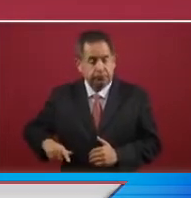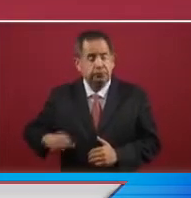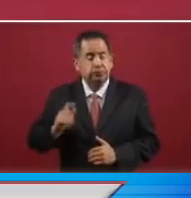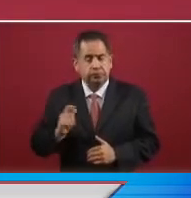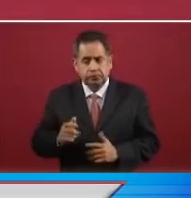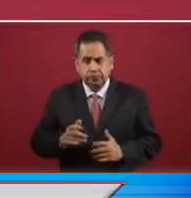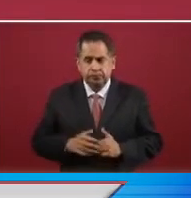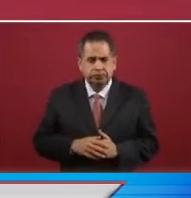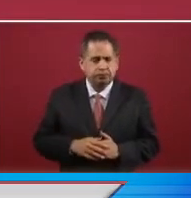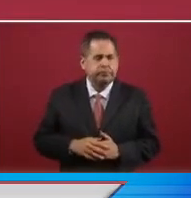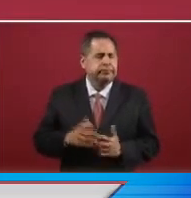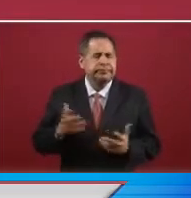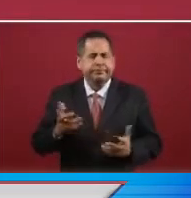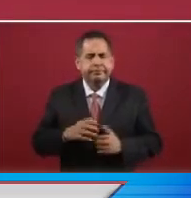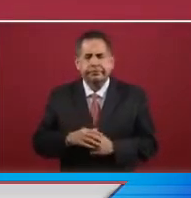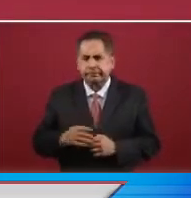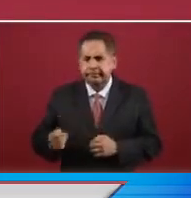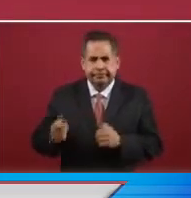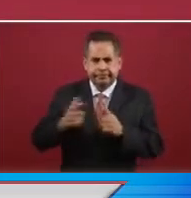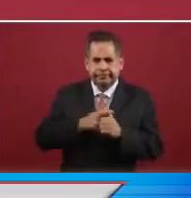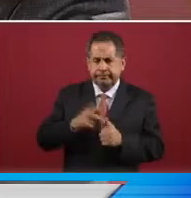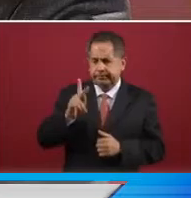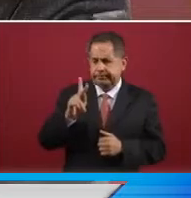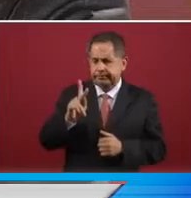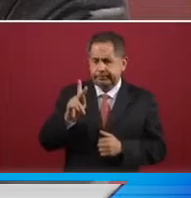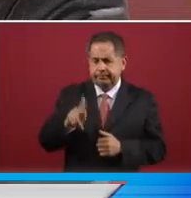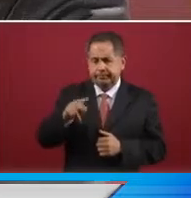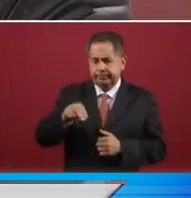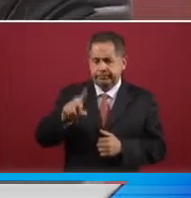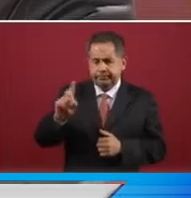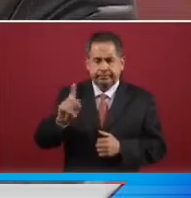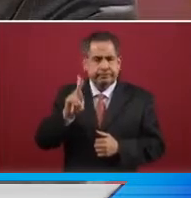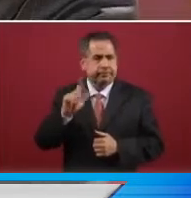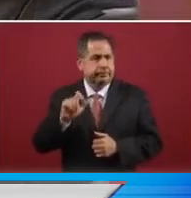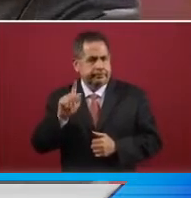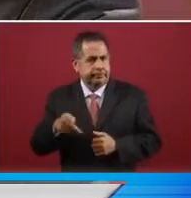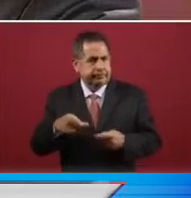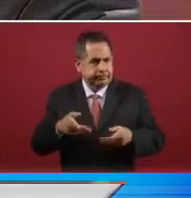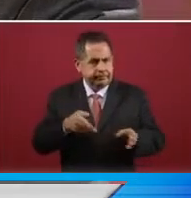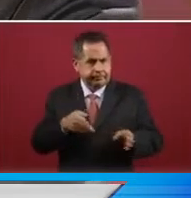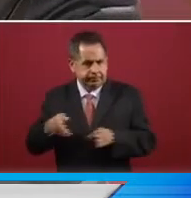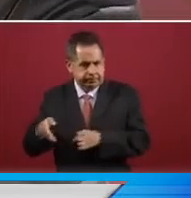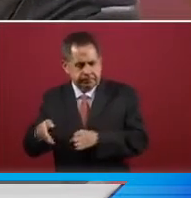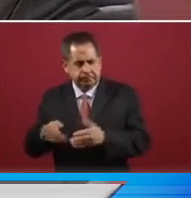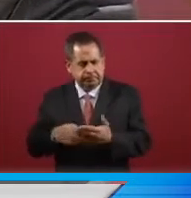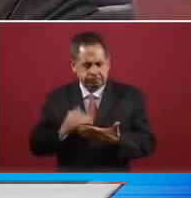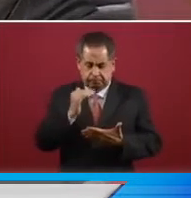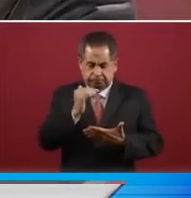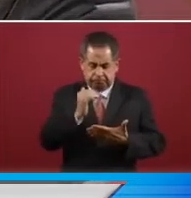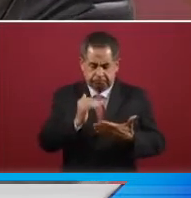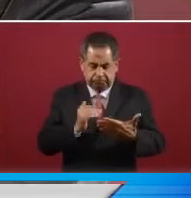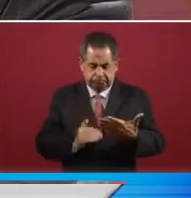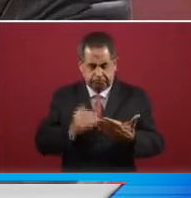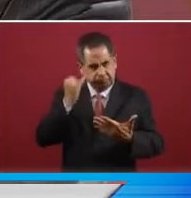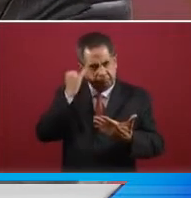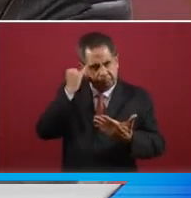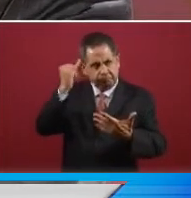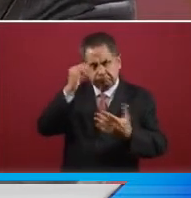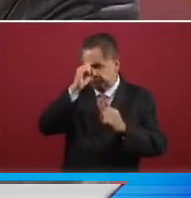no es parte de la cultura en México. Hay valores en la población y se inició el combate a la corrupción desde arriba. Como parte de un